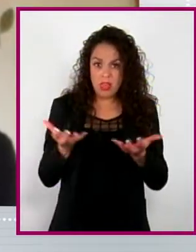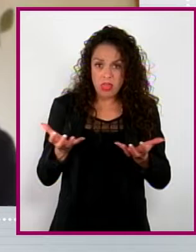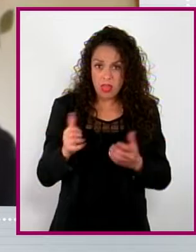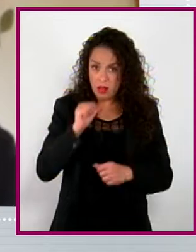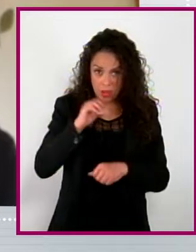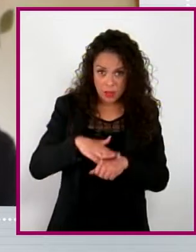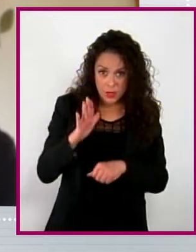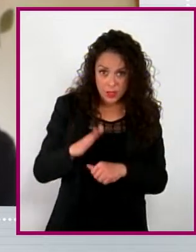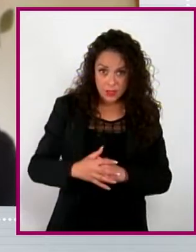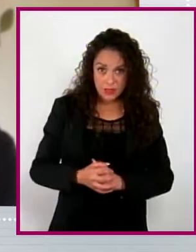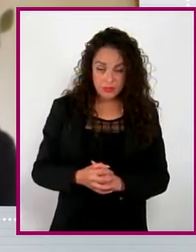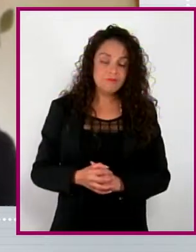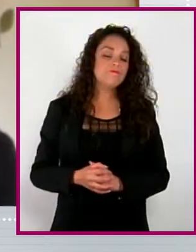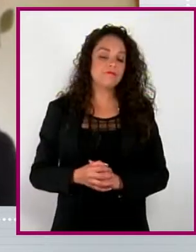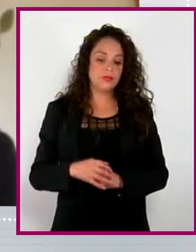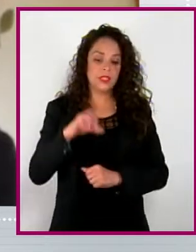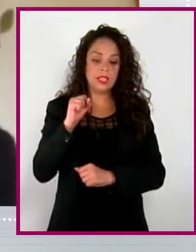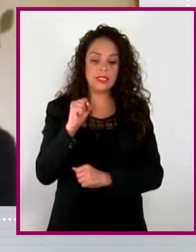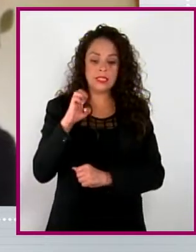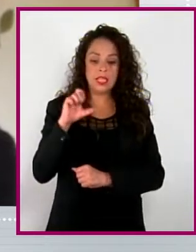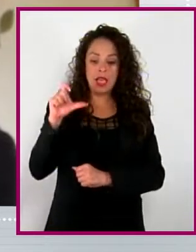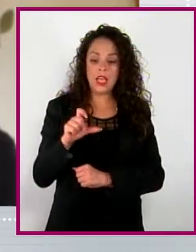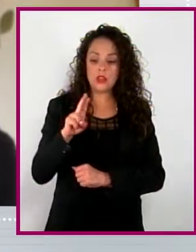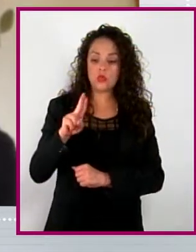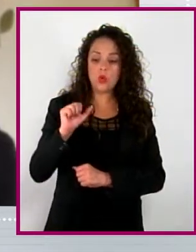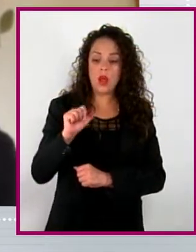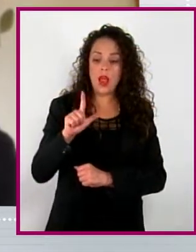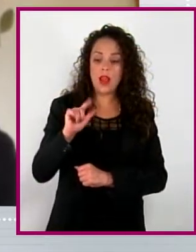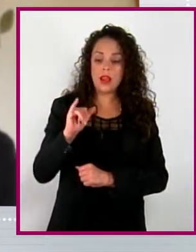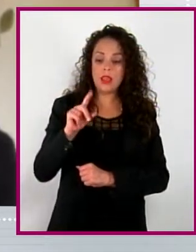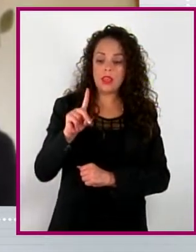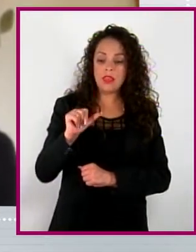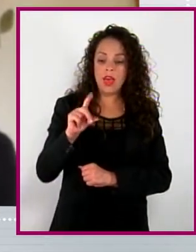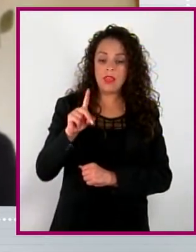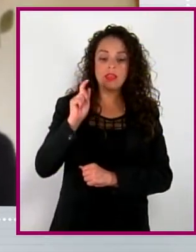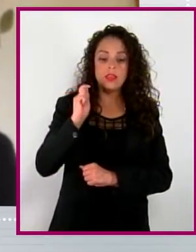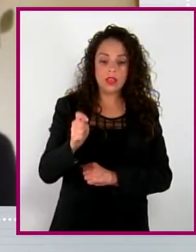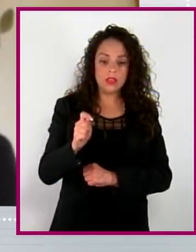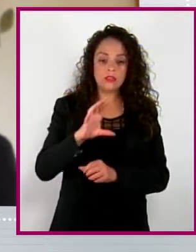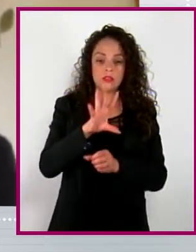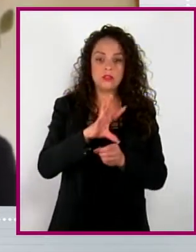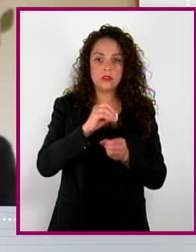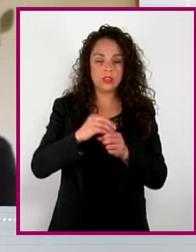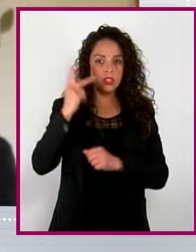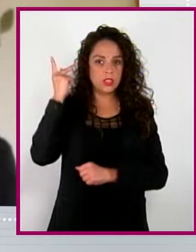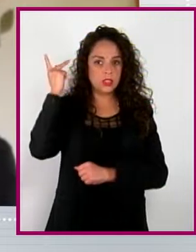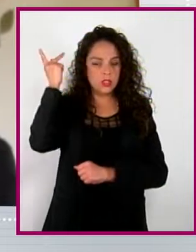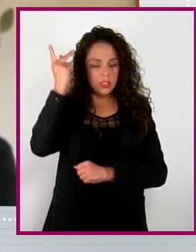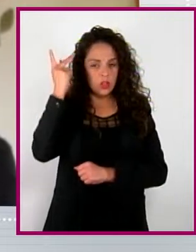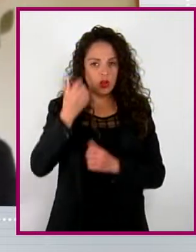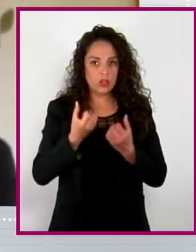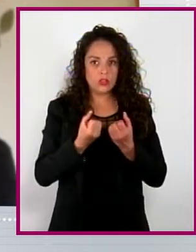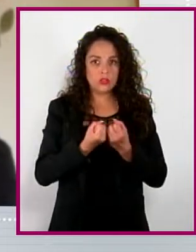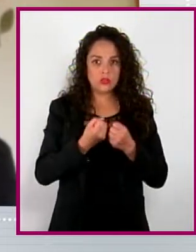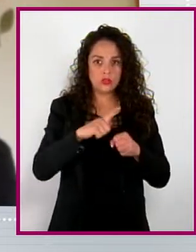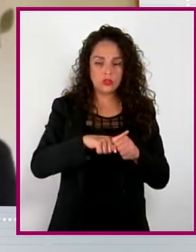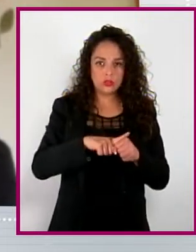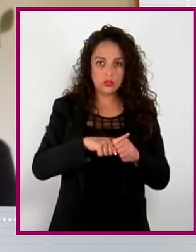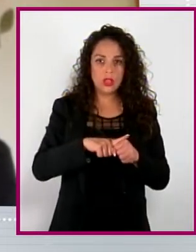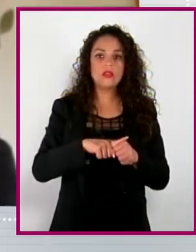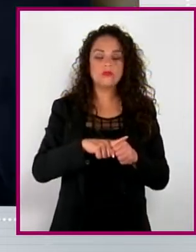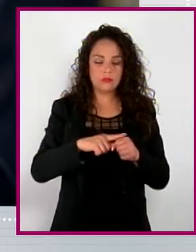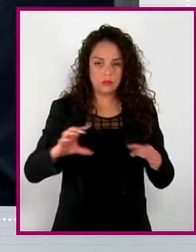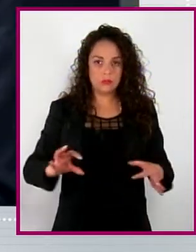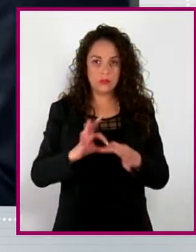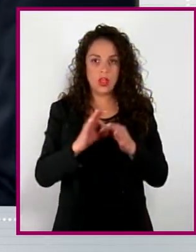sexualidad son los aspectos biológicos, psicológicos, sociales relacionados con el